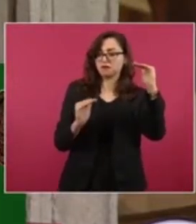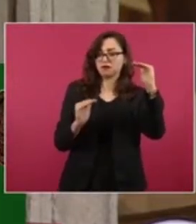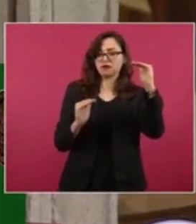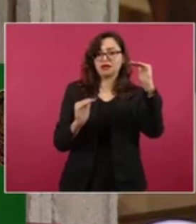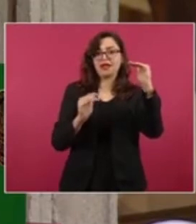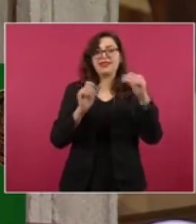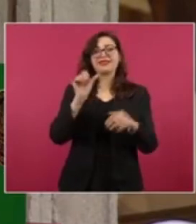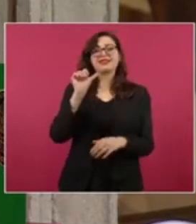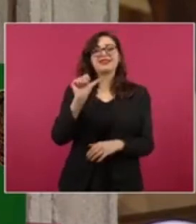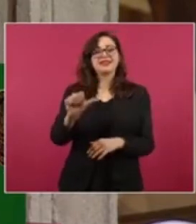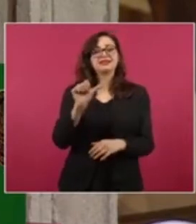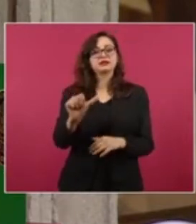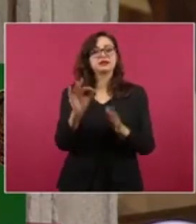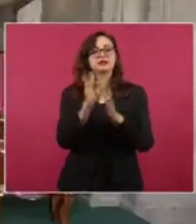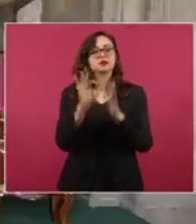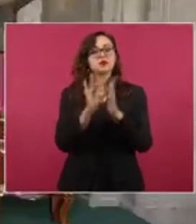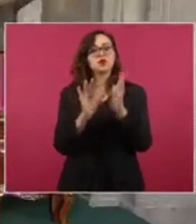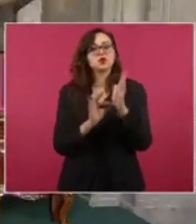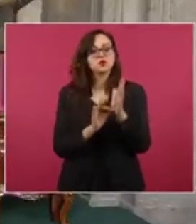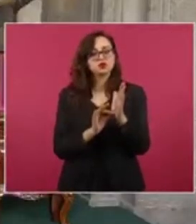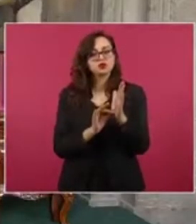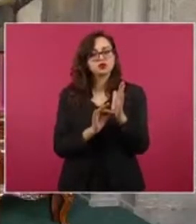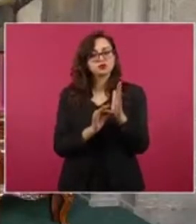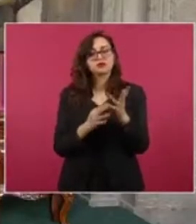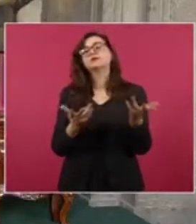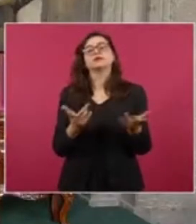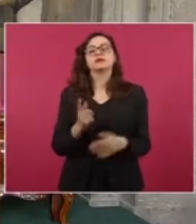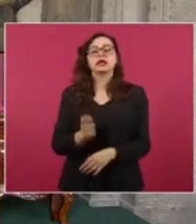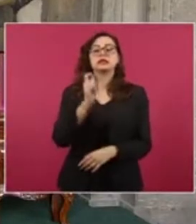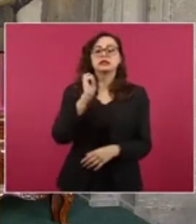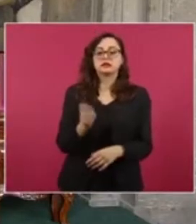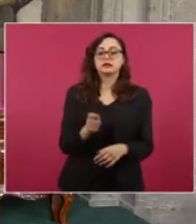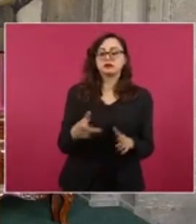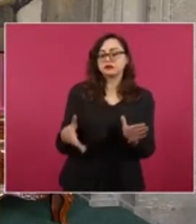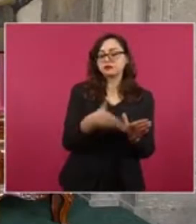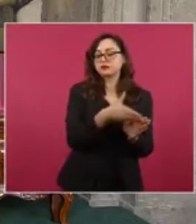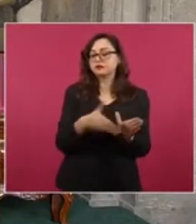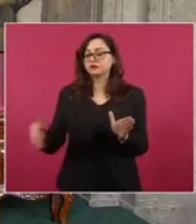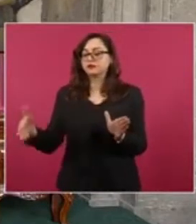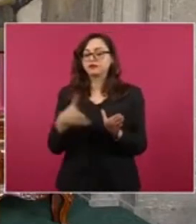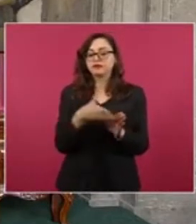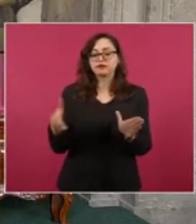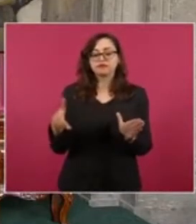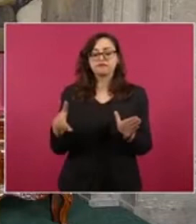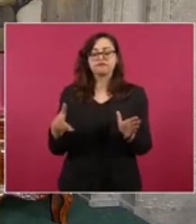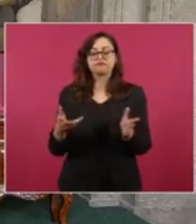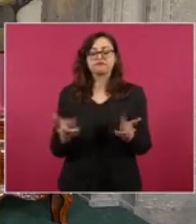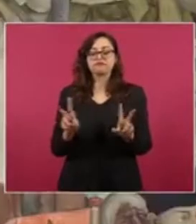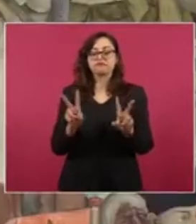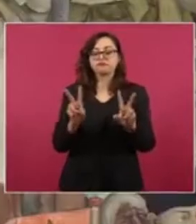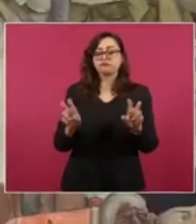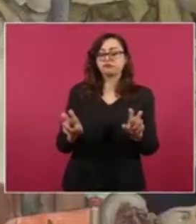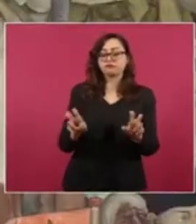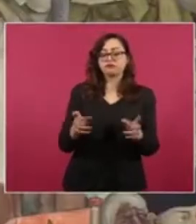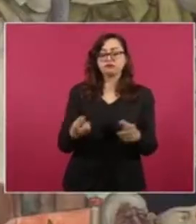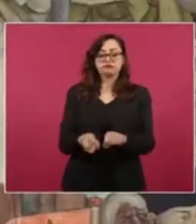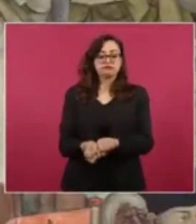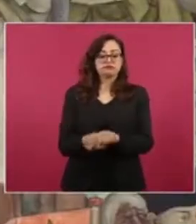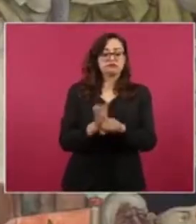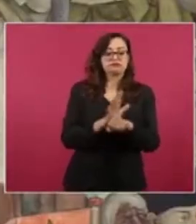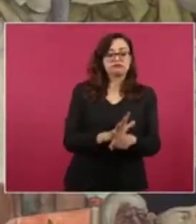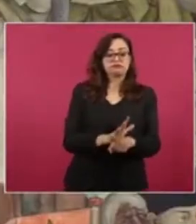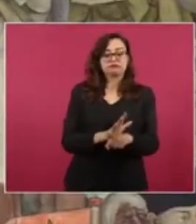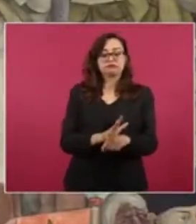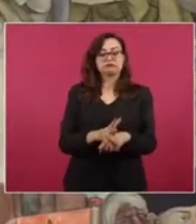iniciativa para incorporar a la Guardia Nacional a la Sedena es que se consolide y mantengan su disciplina y profesionalismo para que no se corrompa, como con la